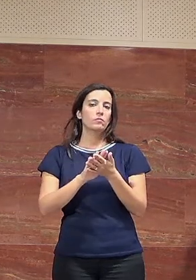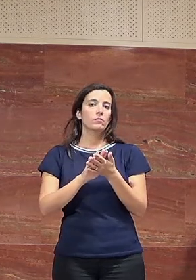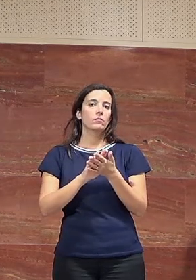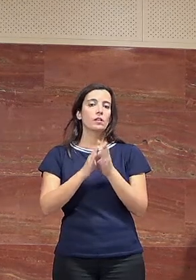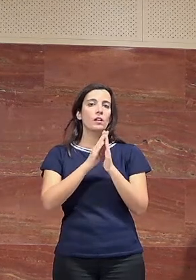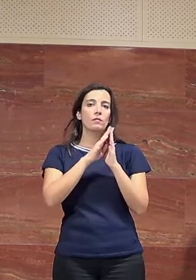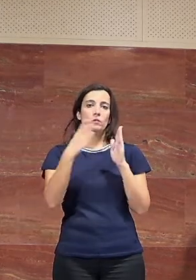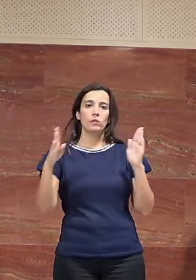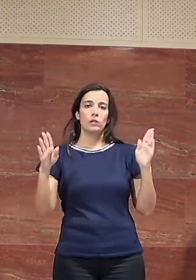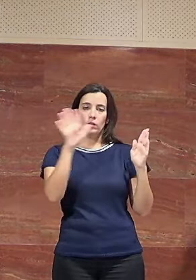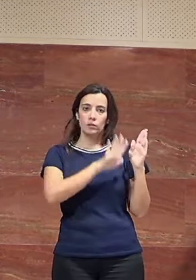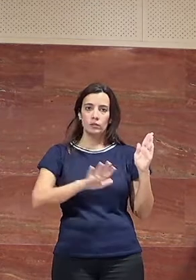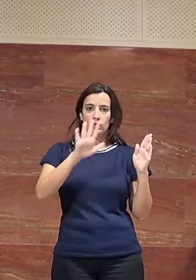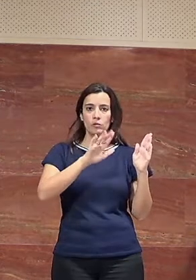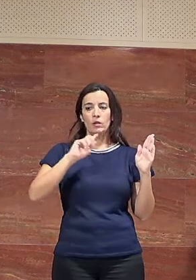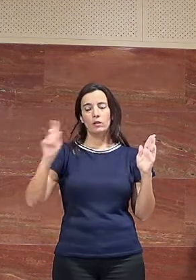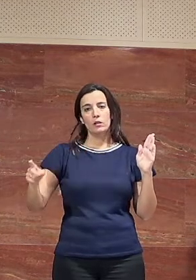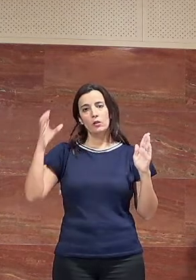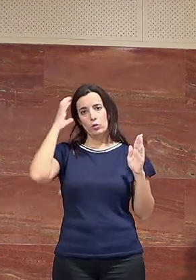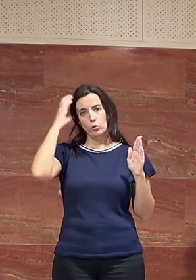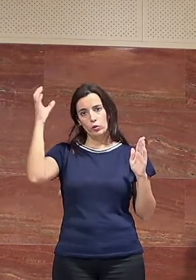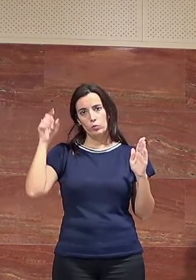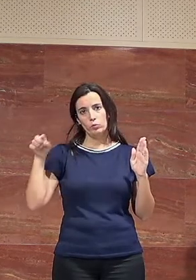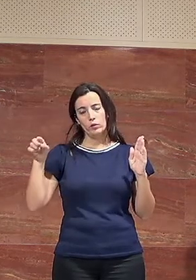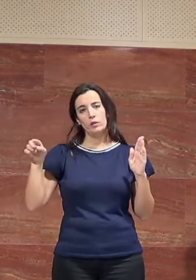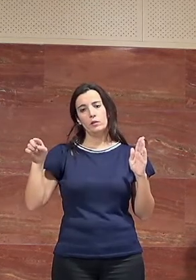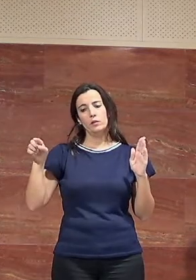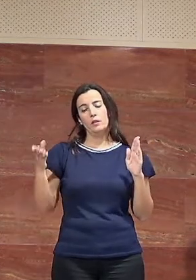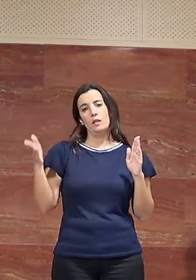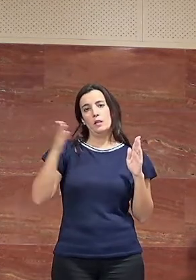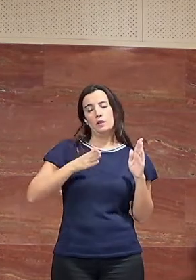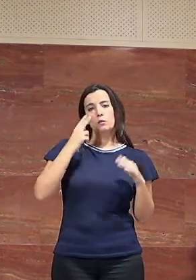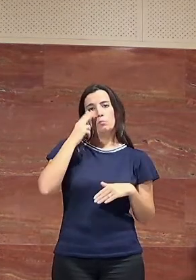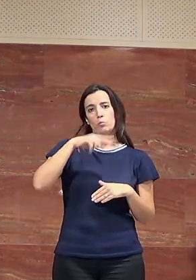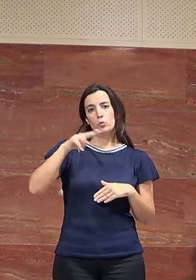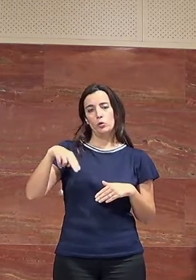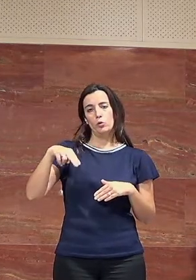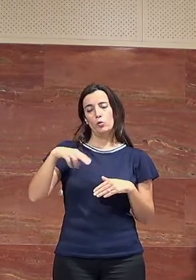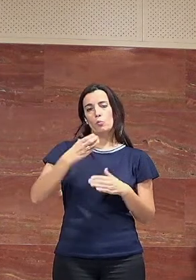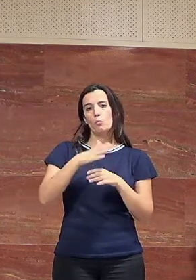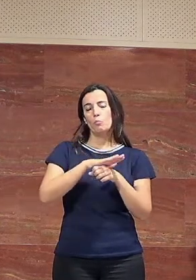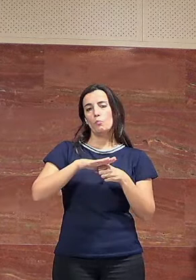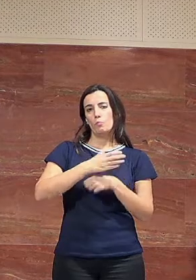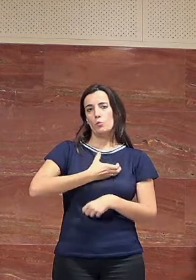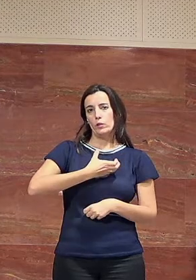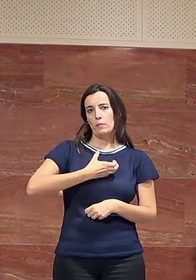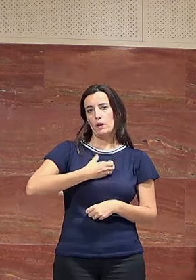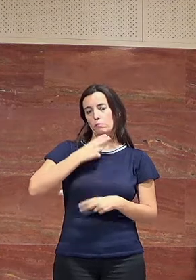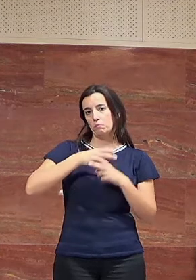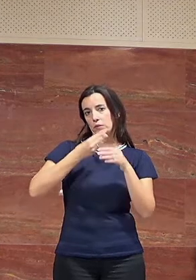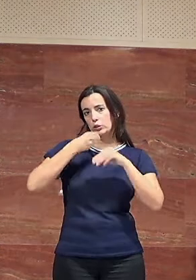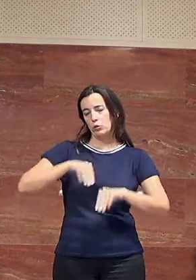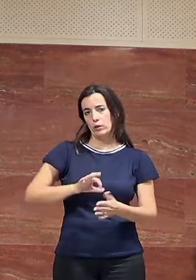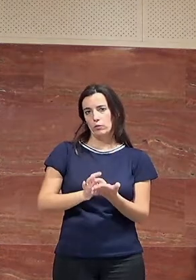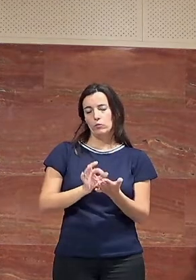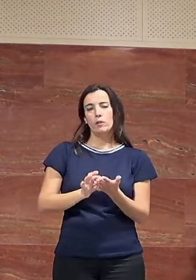Biblioteca Nacional con Conde Duque, pasando por el Museo Municipal, ahora llaman Museo de Historia de la ciudad. Pero